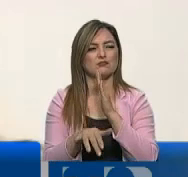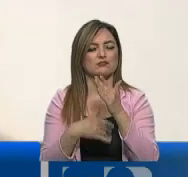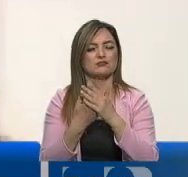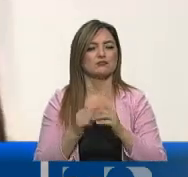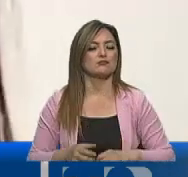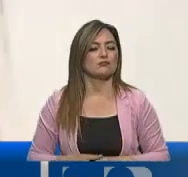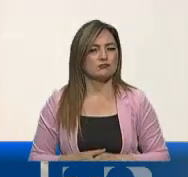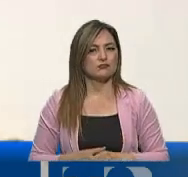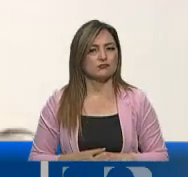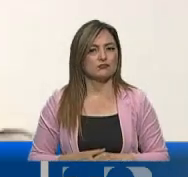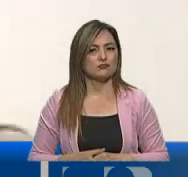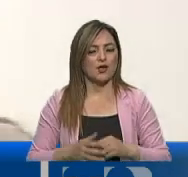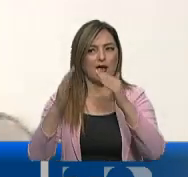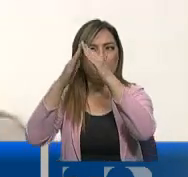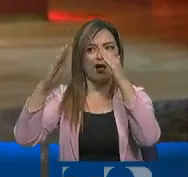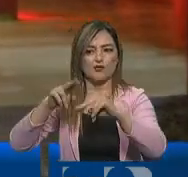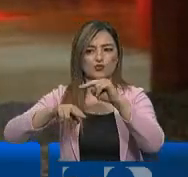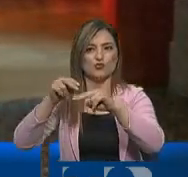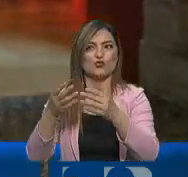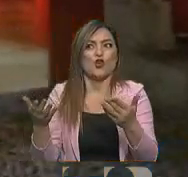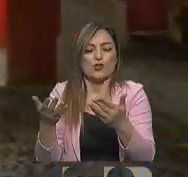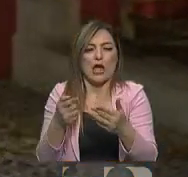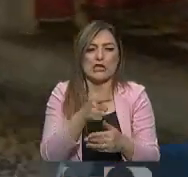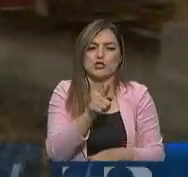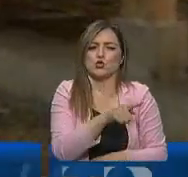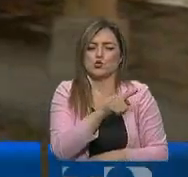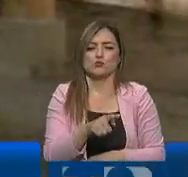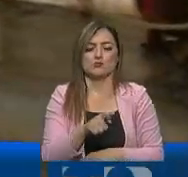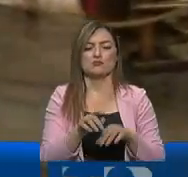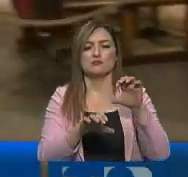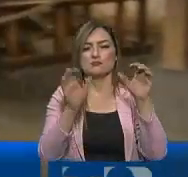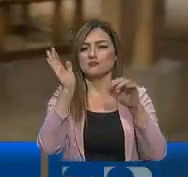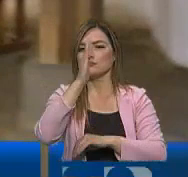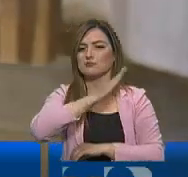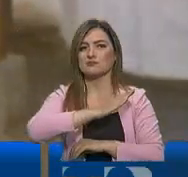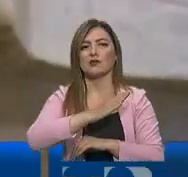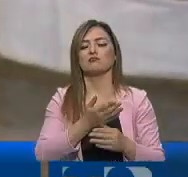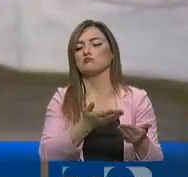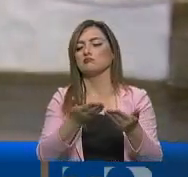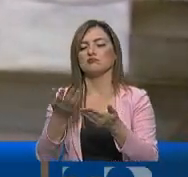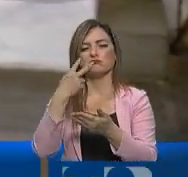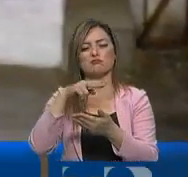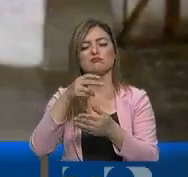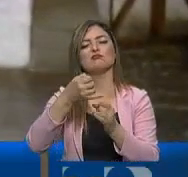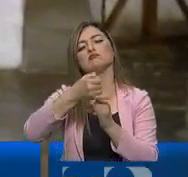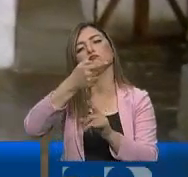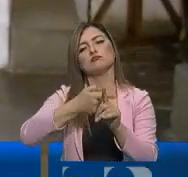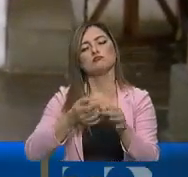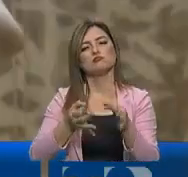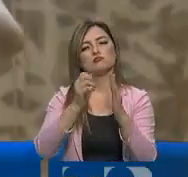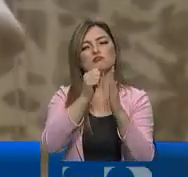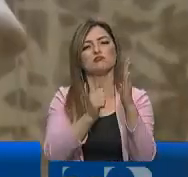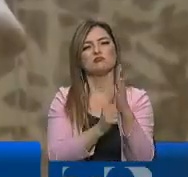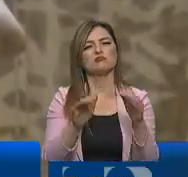en dónde construir nuestras casas, en dónde no. Esta exposición es gratuita y estará disponible hasta finales de febrero. Para ver la agenda